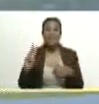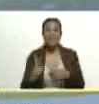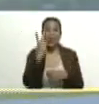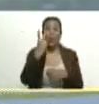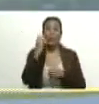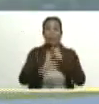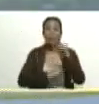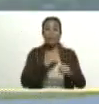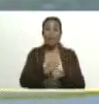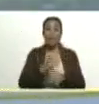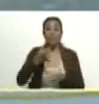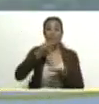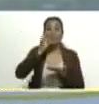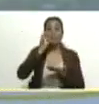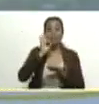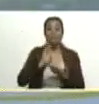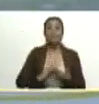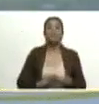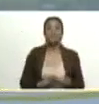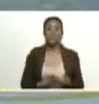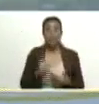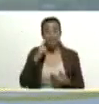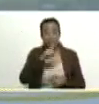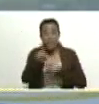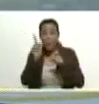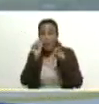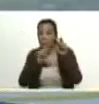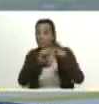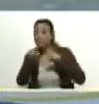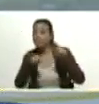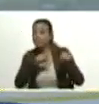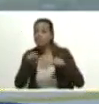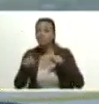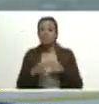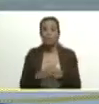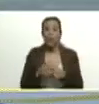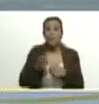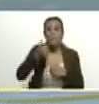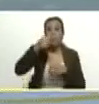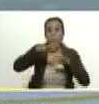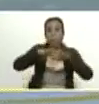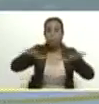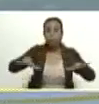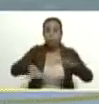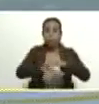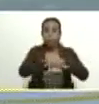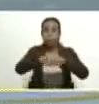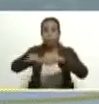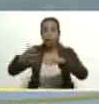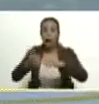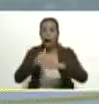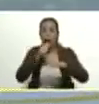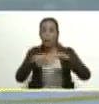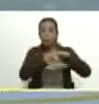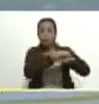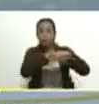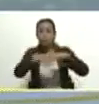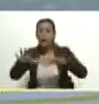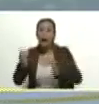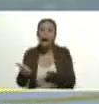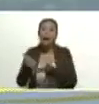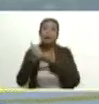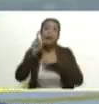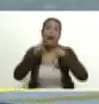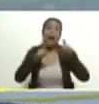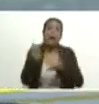feria internacional. Él anda allí, mira, se le hizo un pozo de agua. Y si alguien me